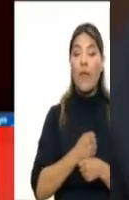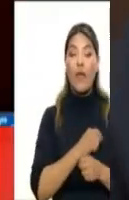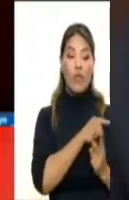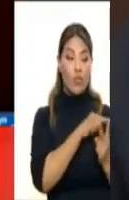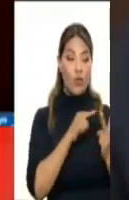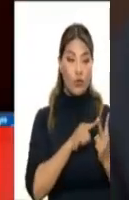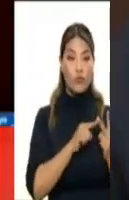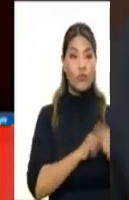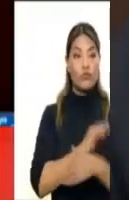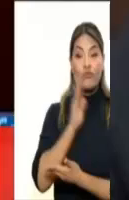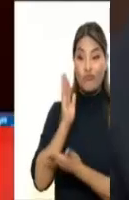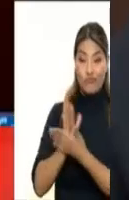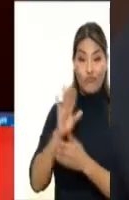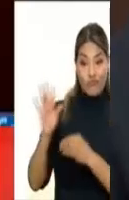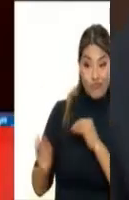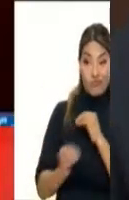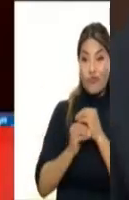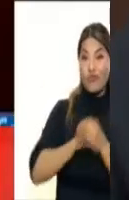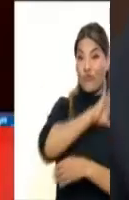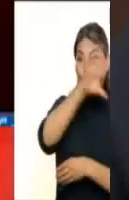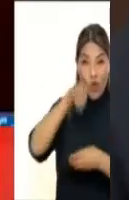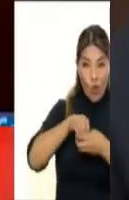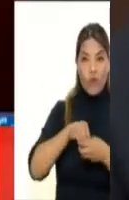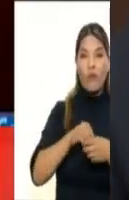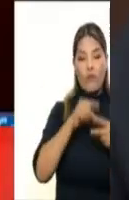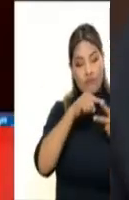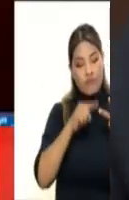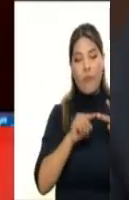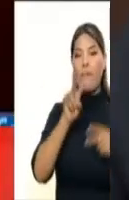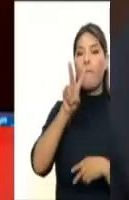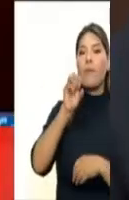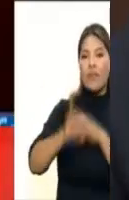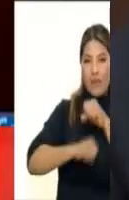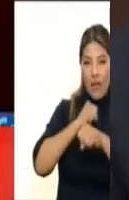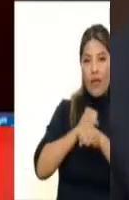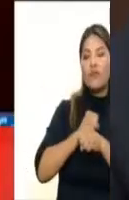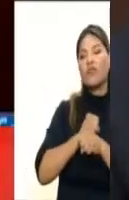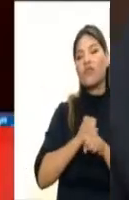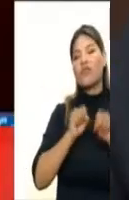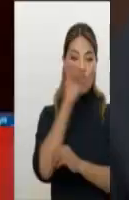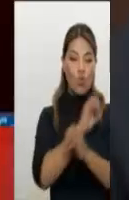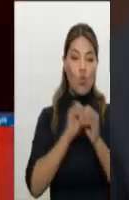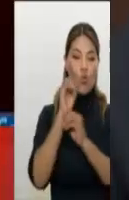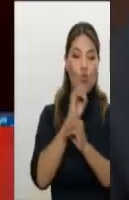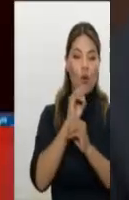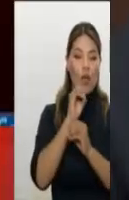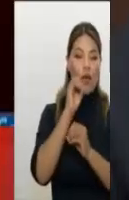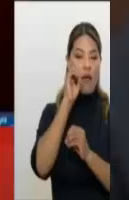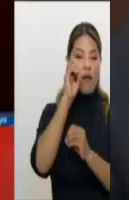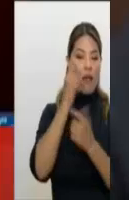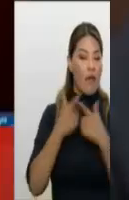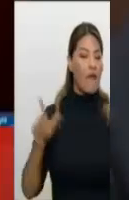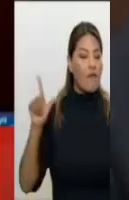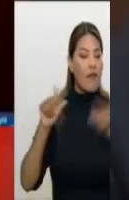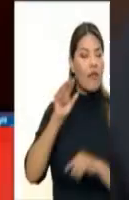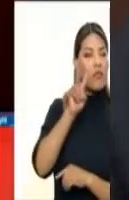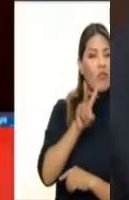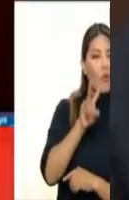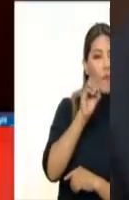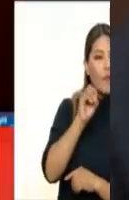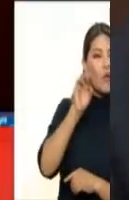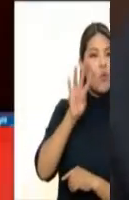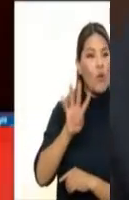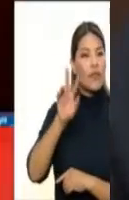exmandatario Alejandro Toledo por caso Interoceánica del Sur, por los delitos de colusión y lavado